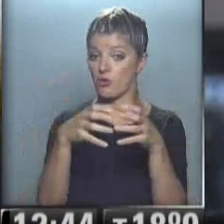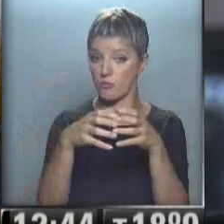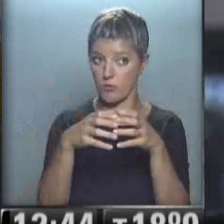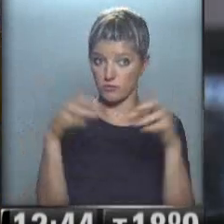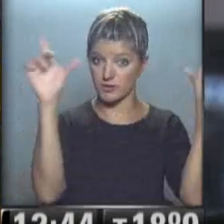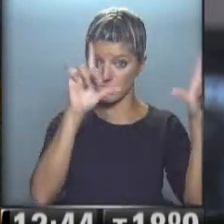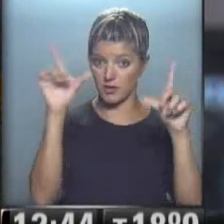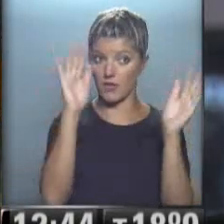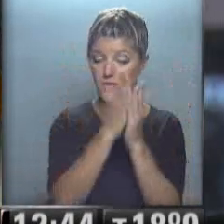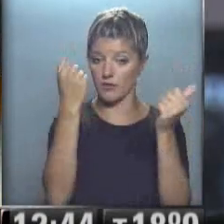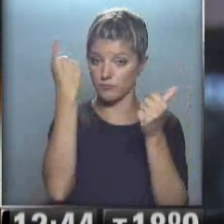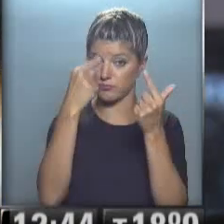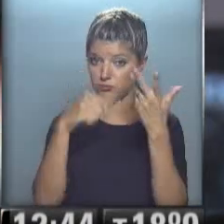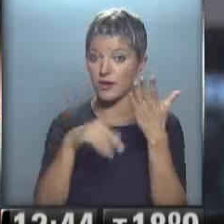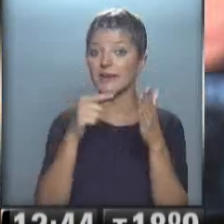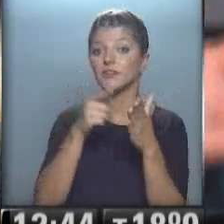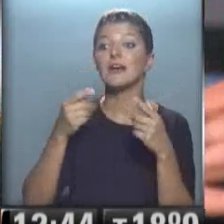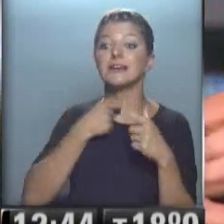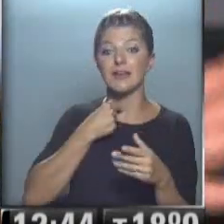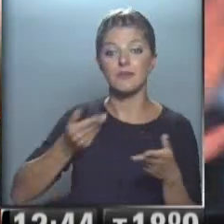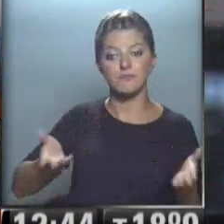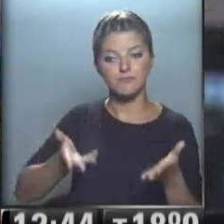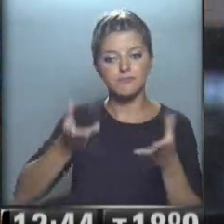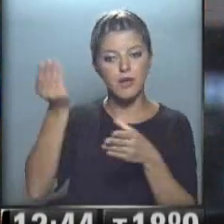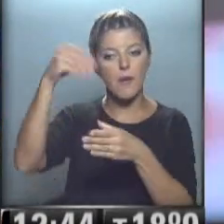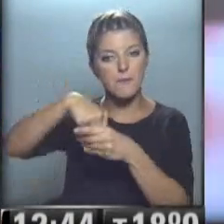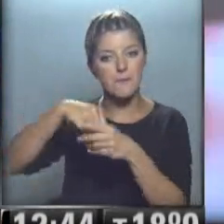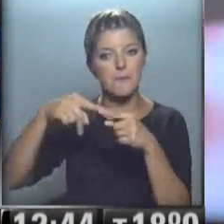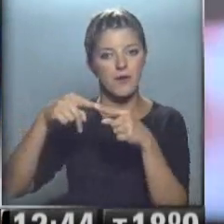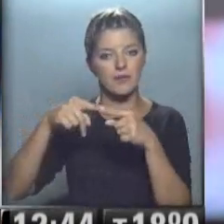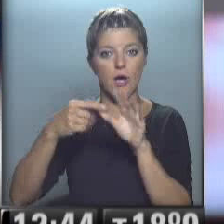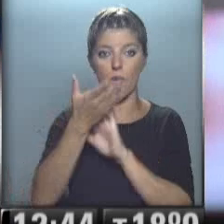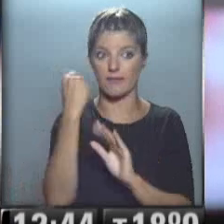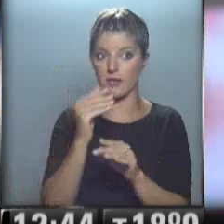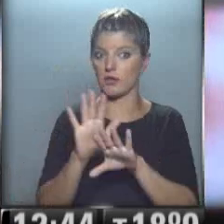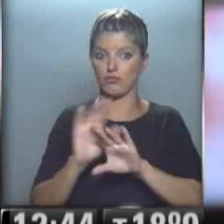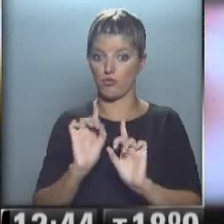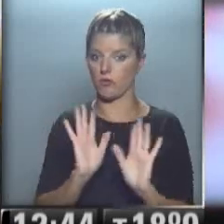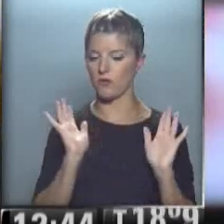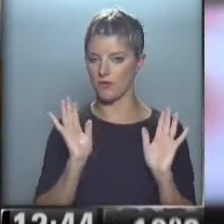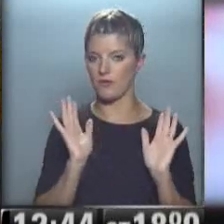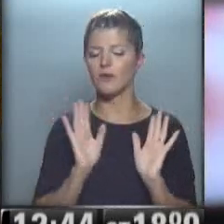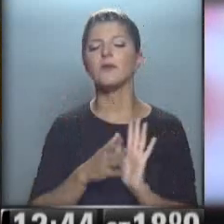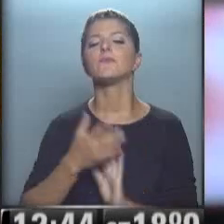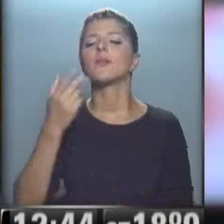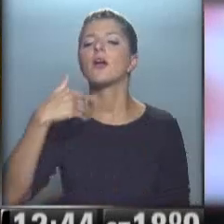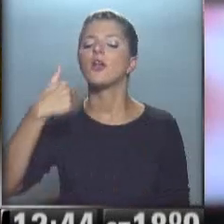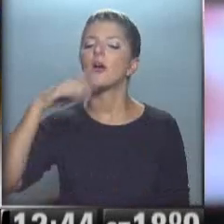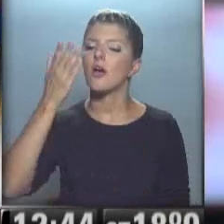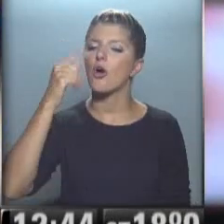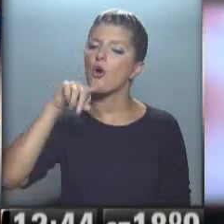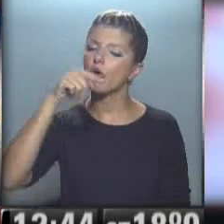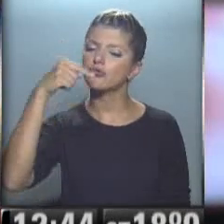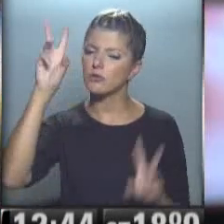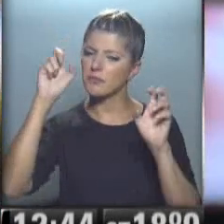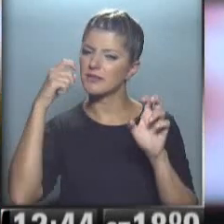explicitando la situación de participación en la política cuando antes Se mantenían objetivos y otra cosa interesante de lo dein char me parece que